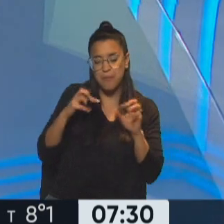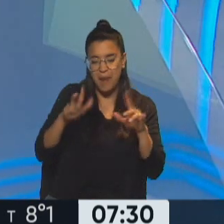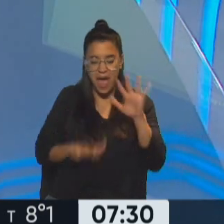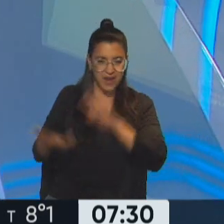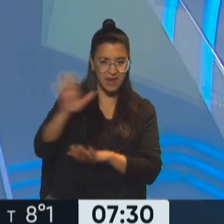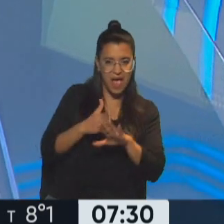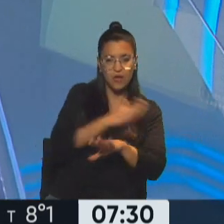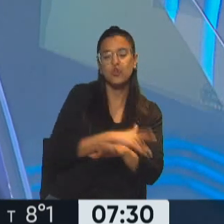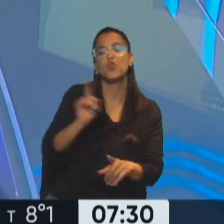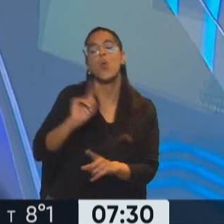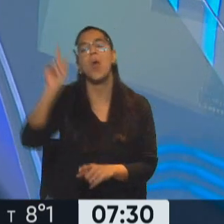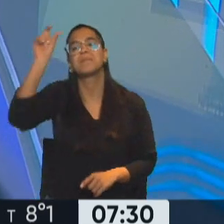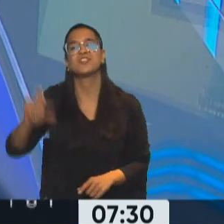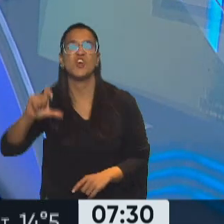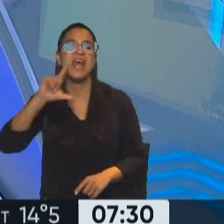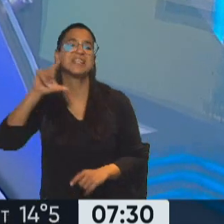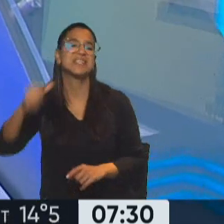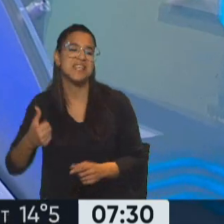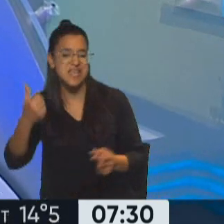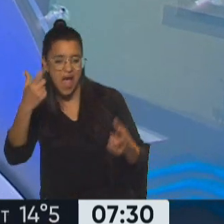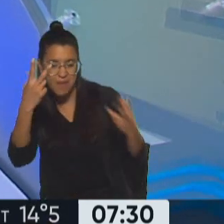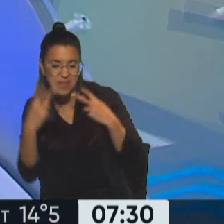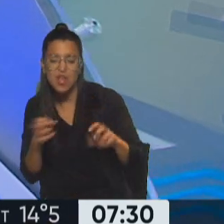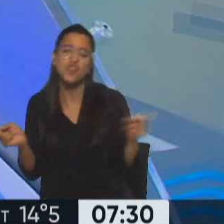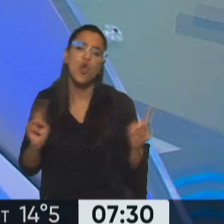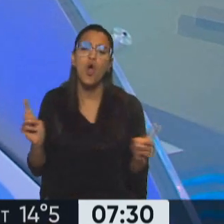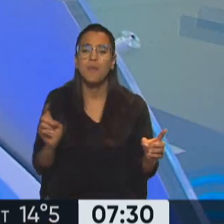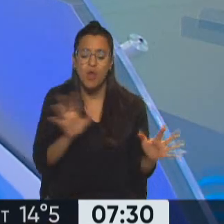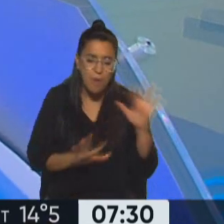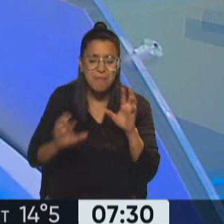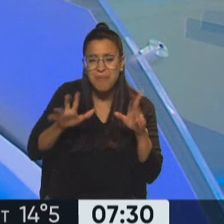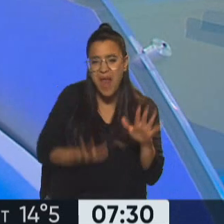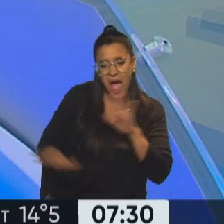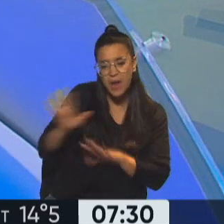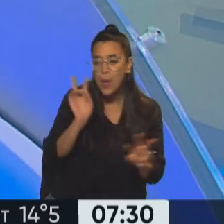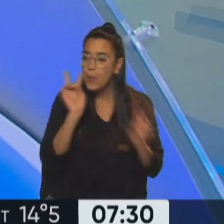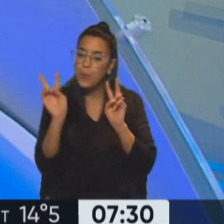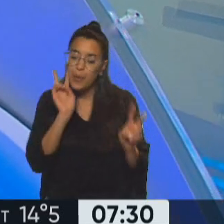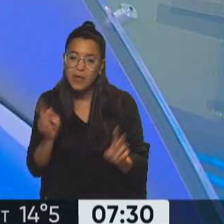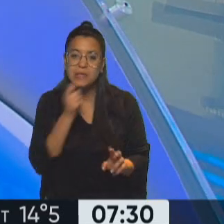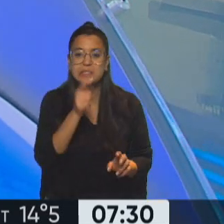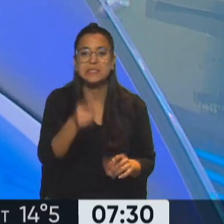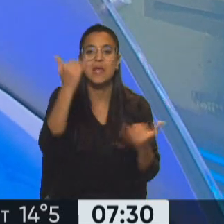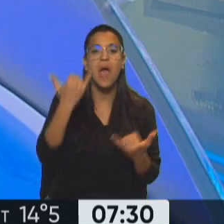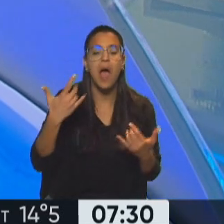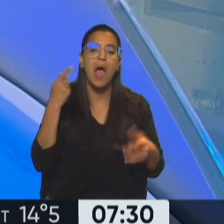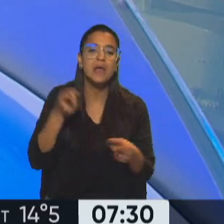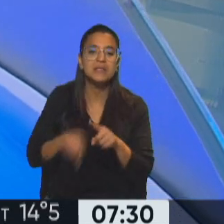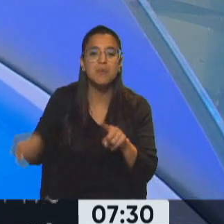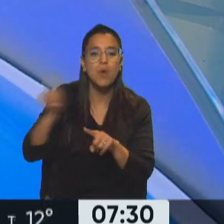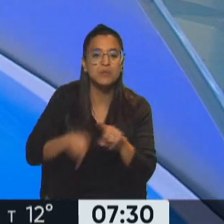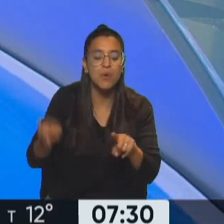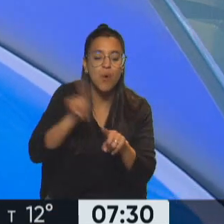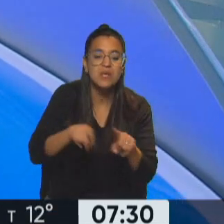no es que vinieron agentes de la CIA a hacer inteligencia. Inteligencia doméstica, inteligencia de ver, bueno, si hay una conducta repetitiva,